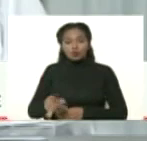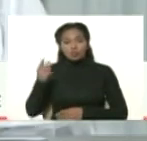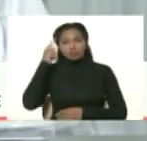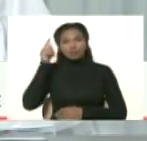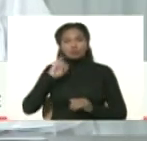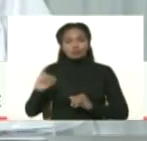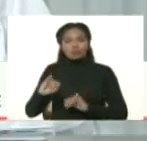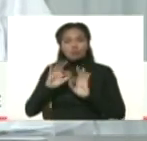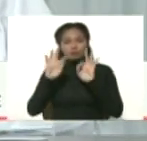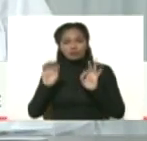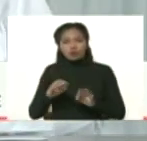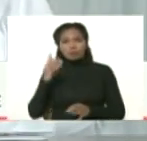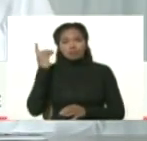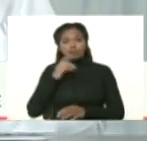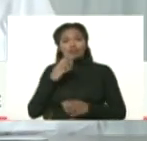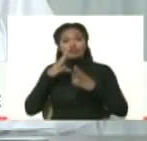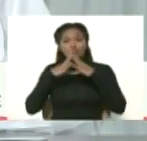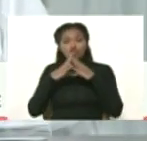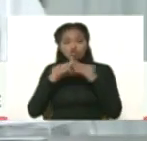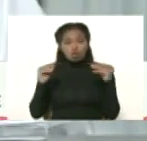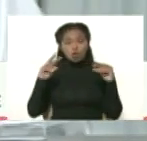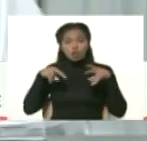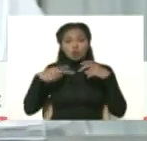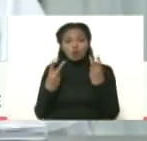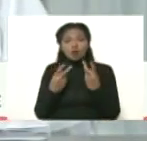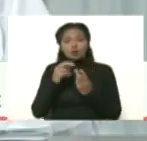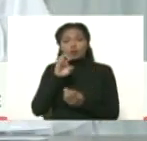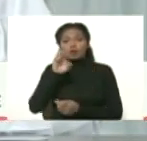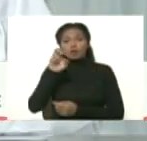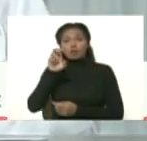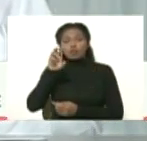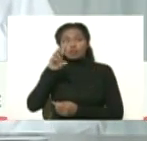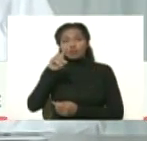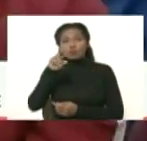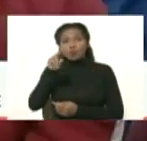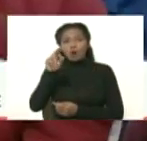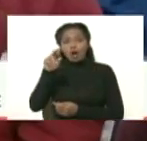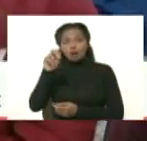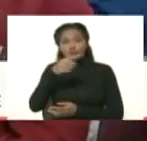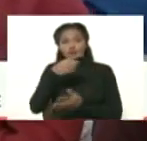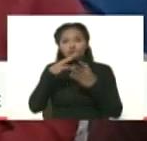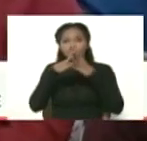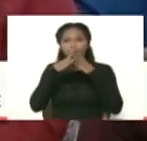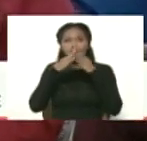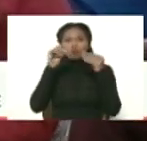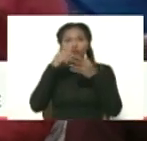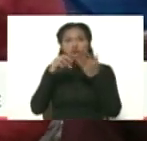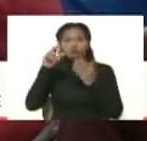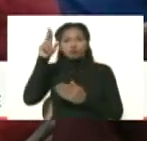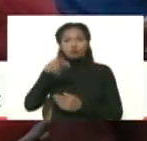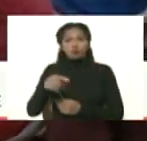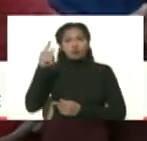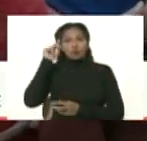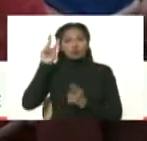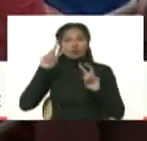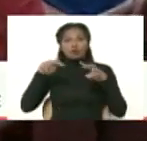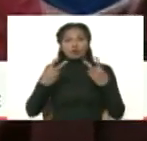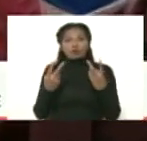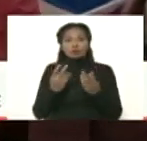Darío, compañero, todo, Eduardo, Pedro, Blanca, todos los días hay que renovarse